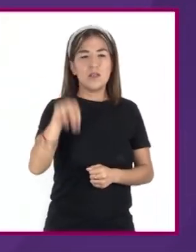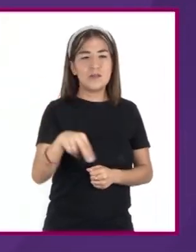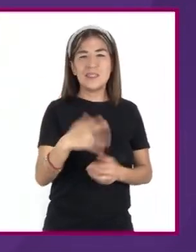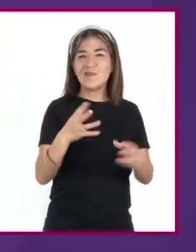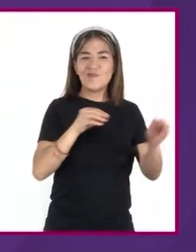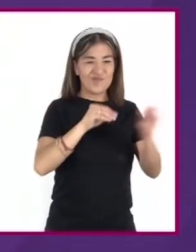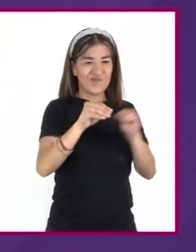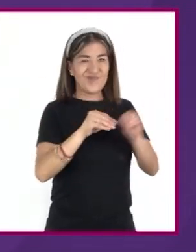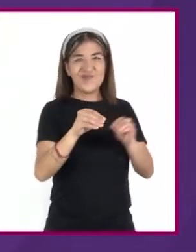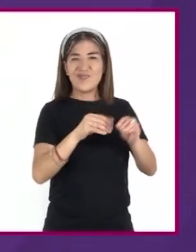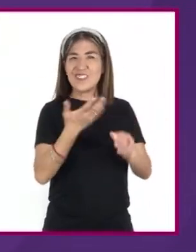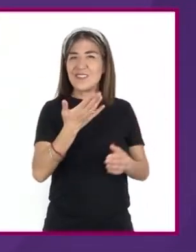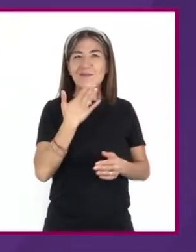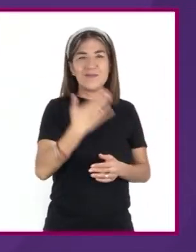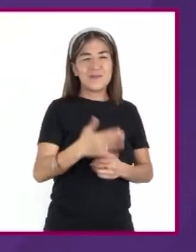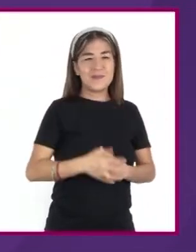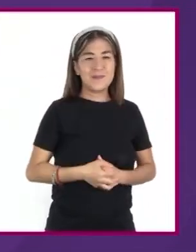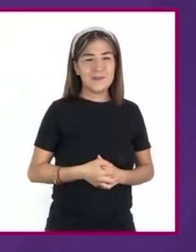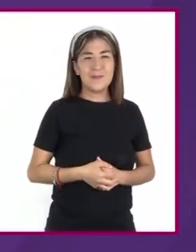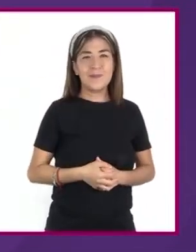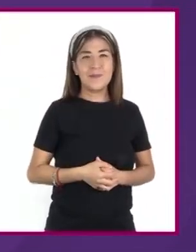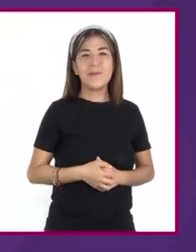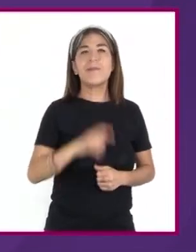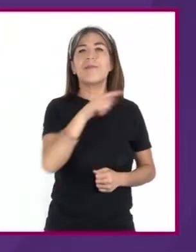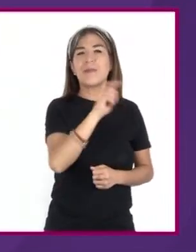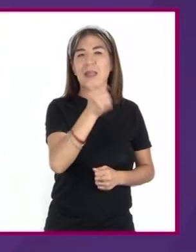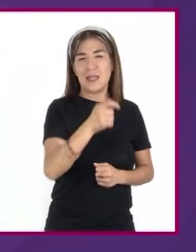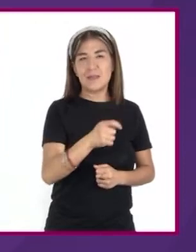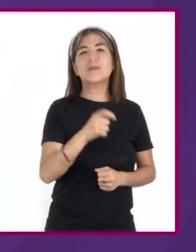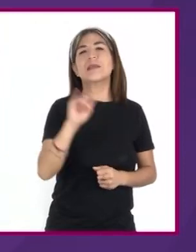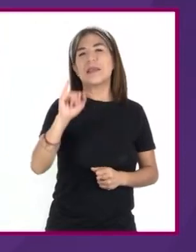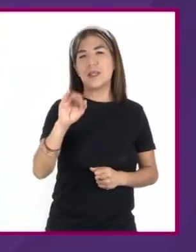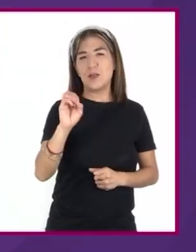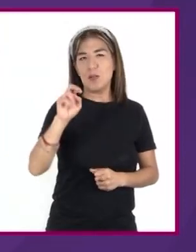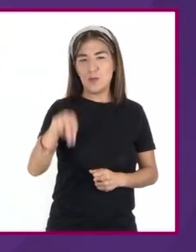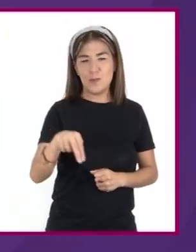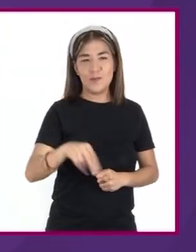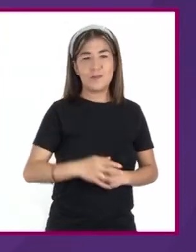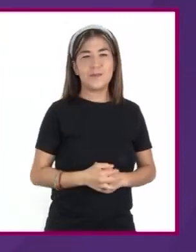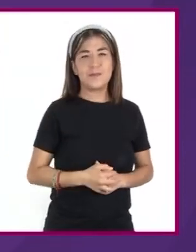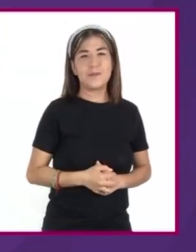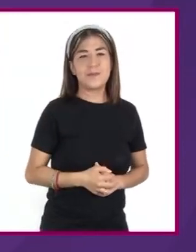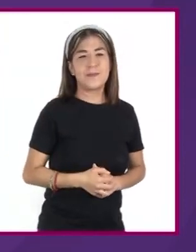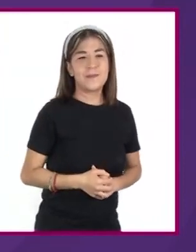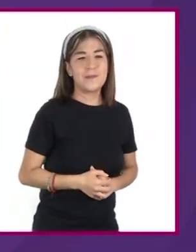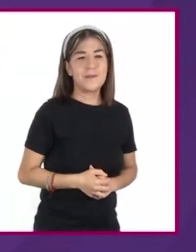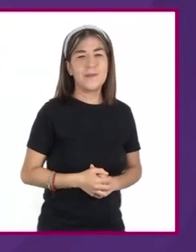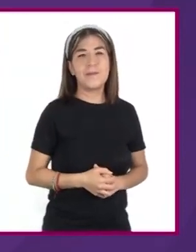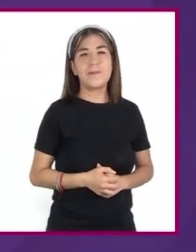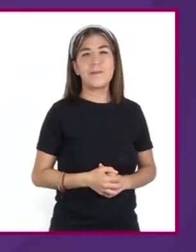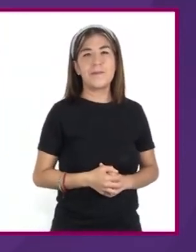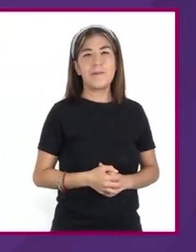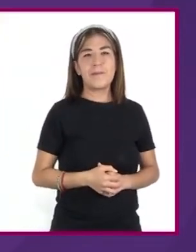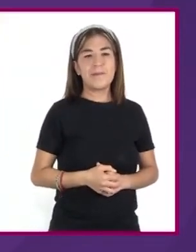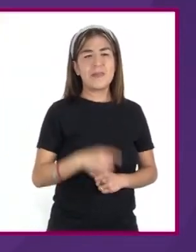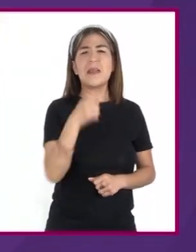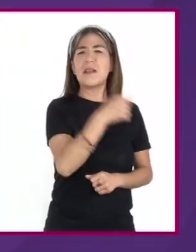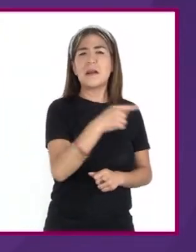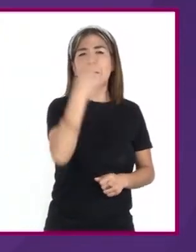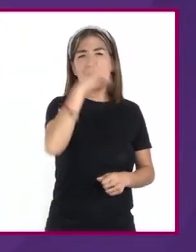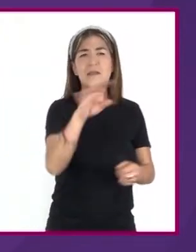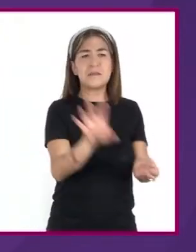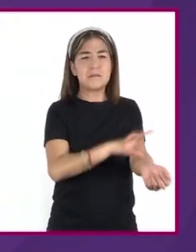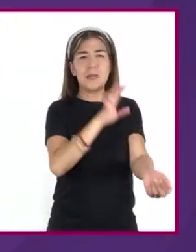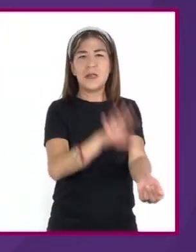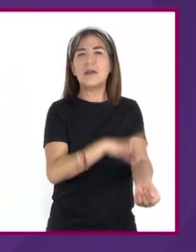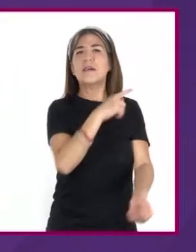inestable y que es un ion. Para eliminar esta carga,